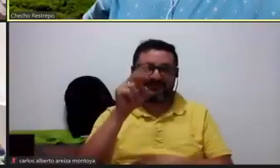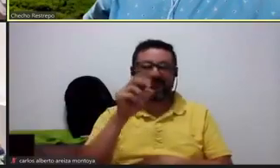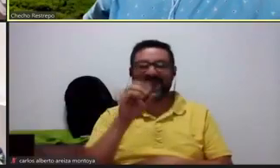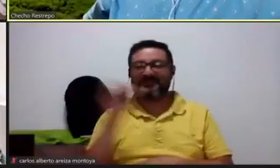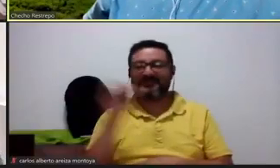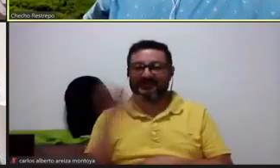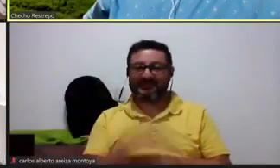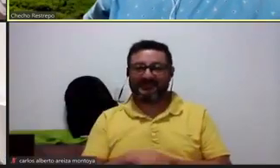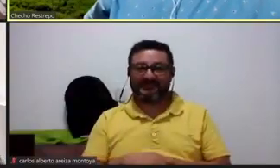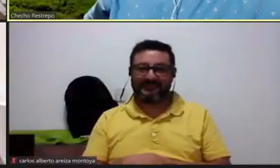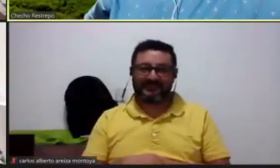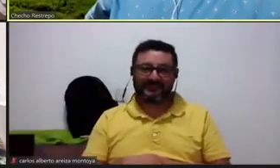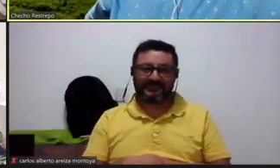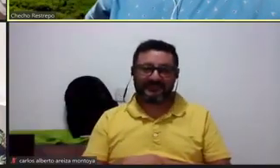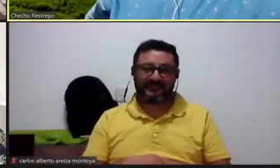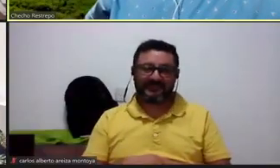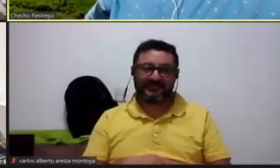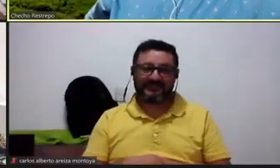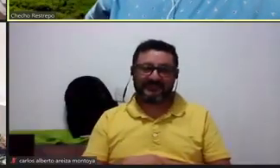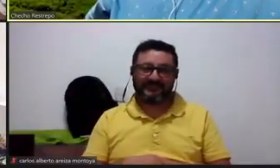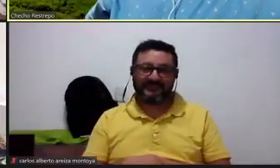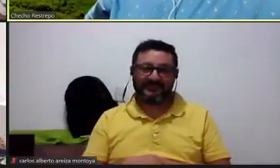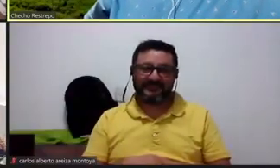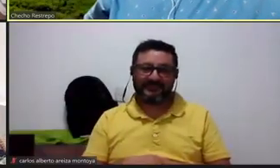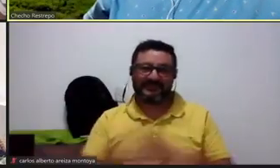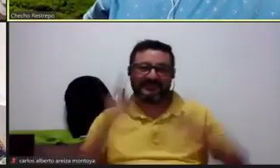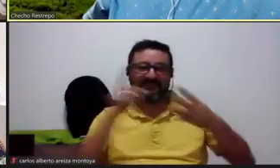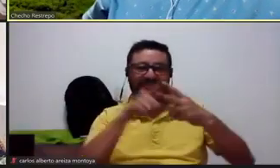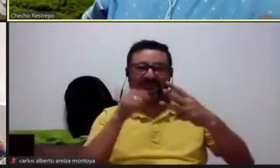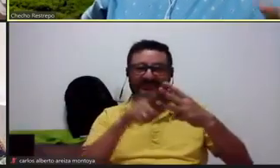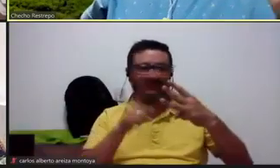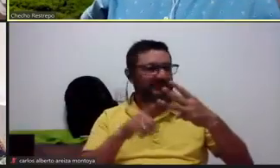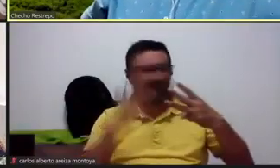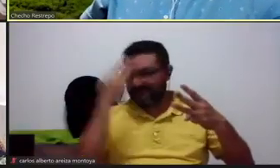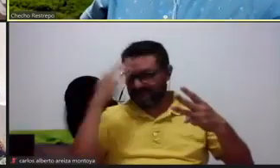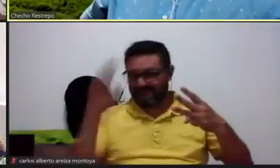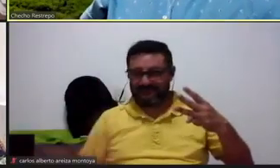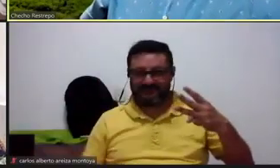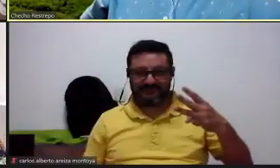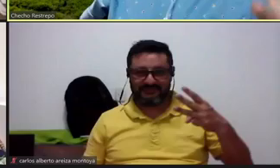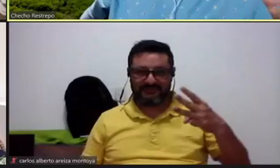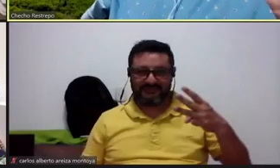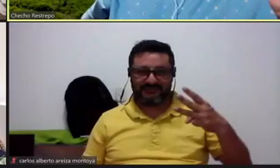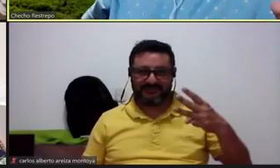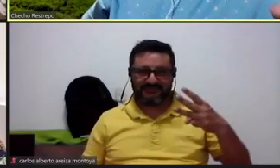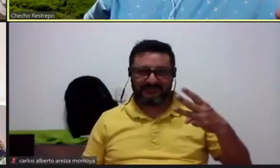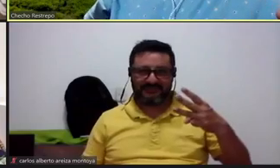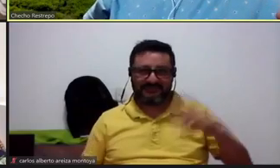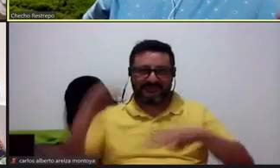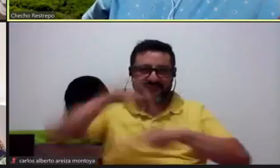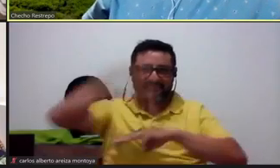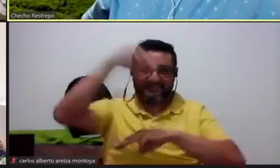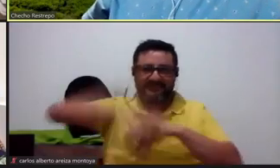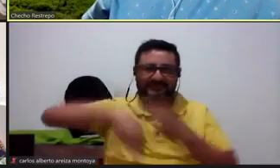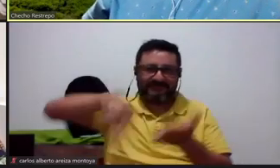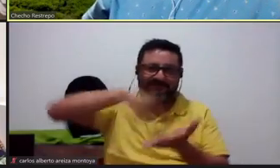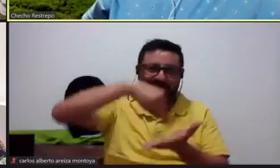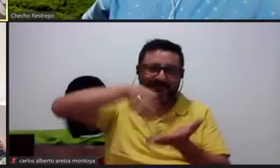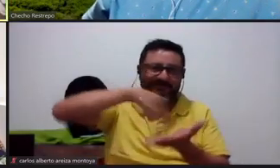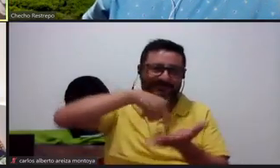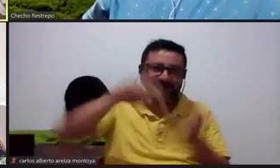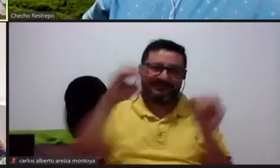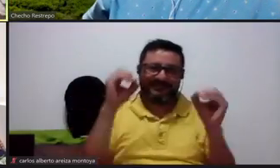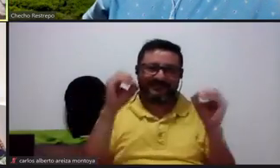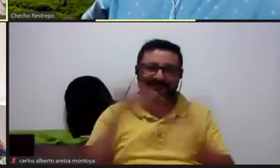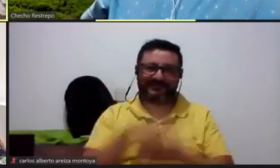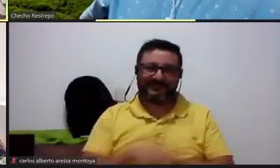Bueno, y de las 3 cosas, entonces, ¿qué fue? Te tiras 2 veces en clavados, pero no bailas. Ey, sí,